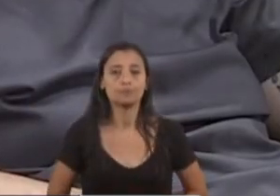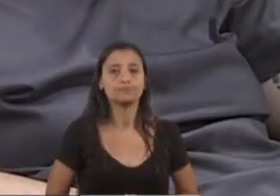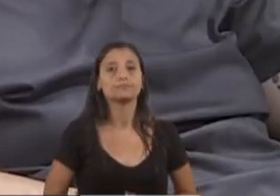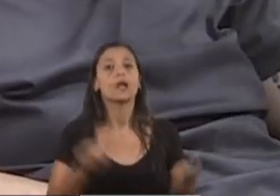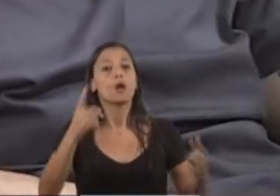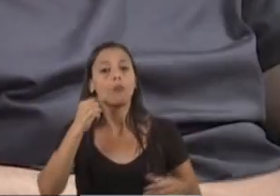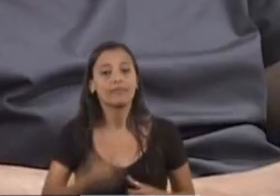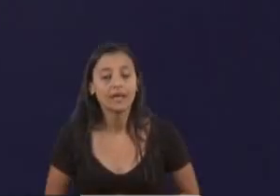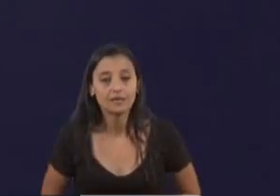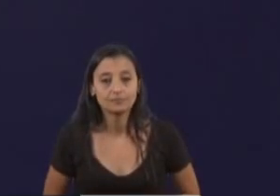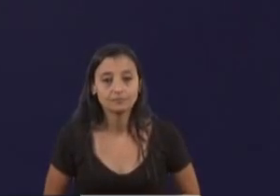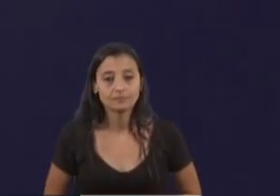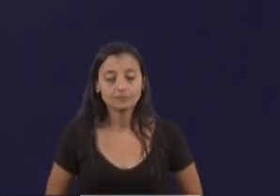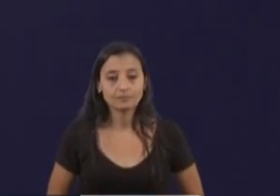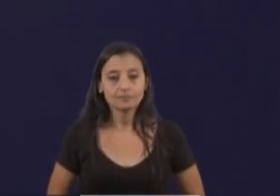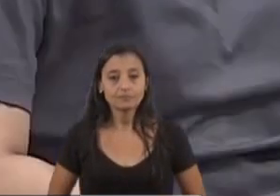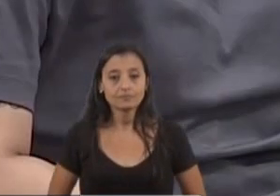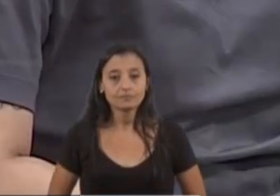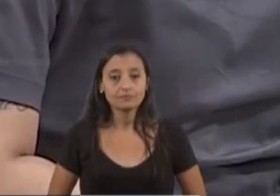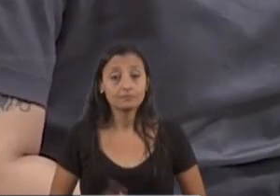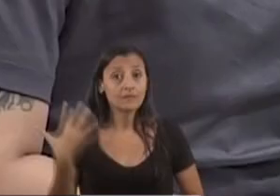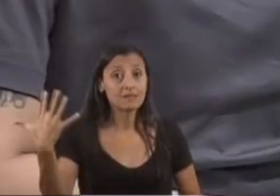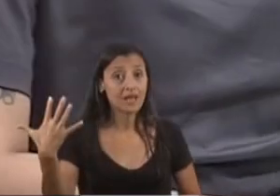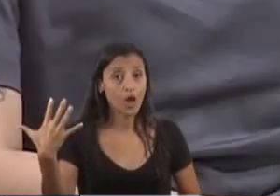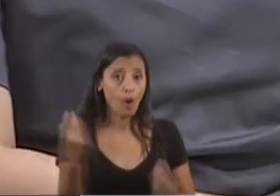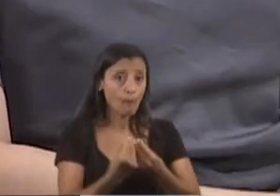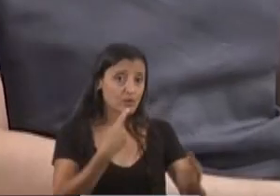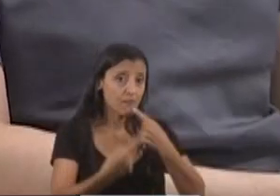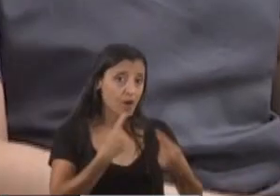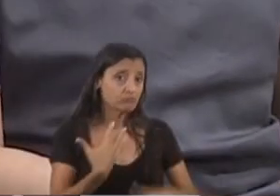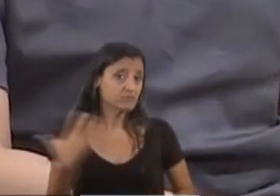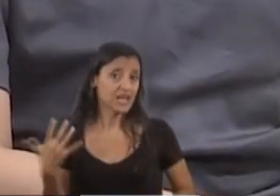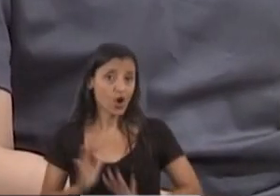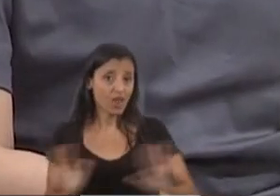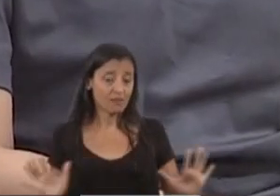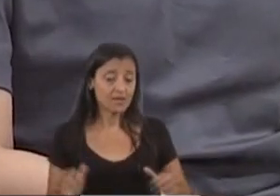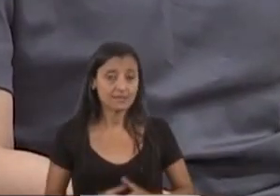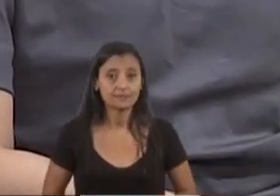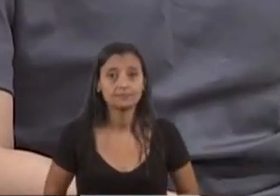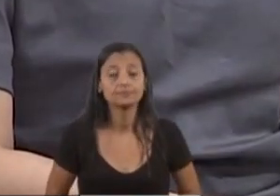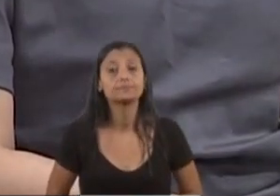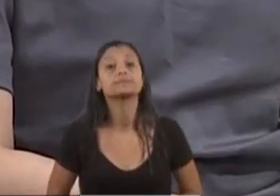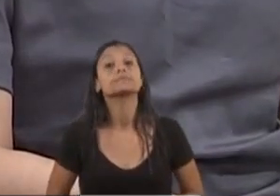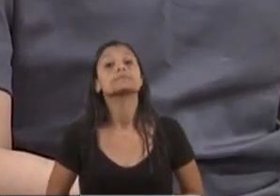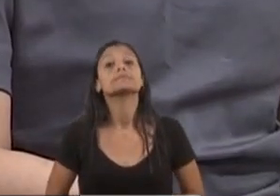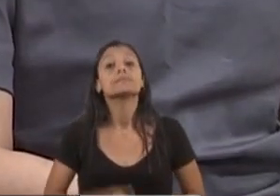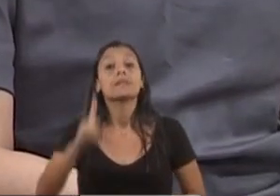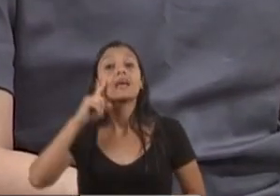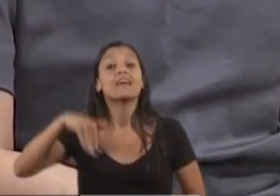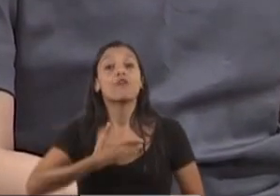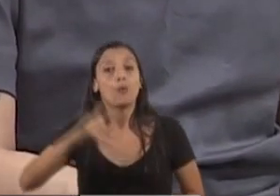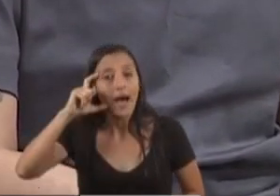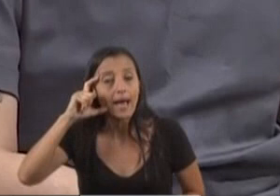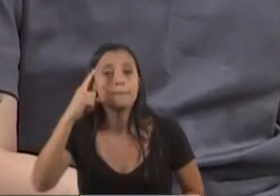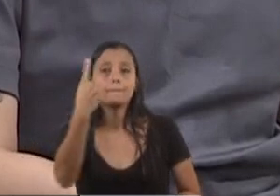día. Eduardo ¿Cuántos son? ¿Por cuánto vamos? 5. Hacemos muchas preguntas, pero somos 5. Eduardo Menegazzi para